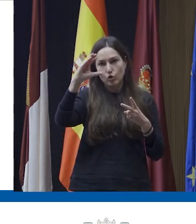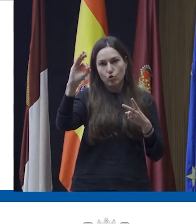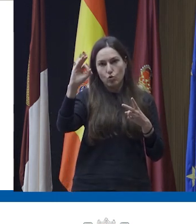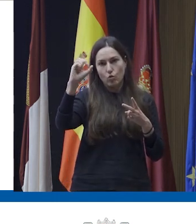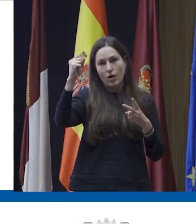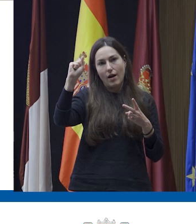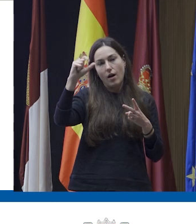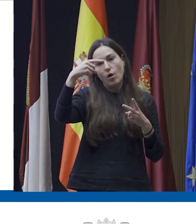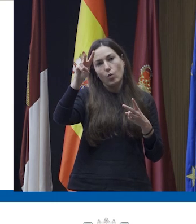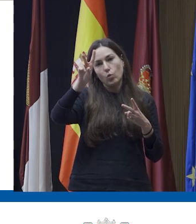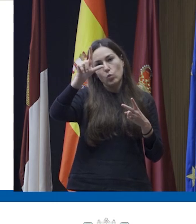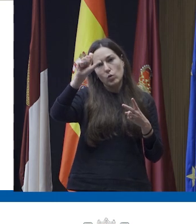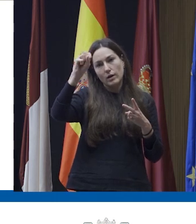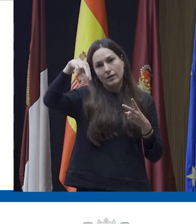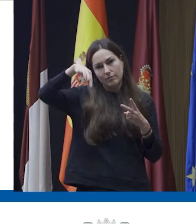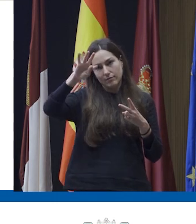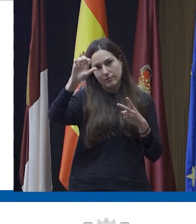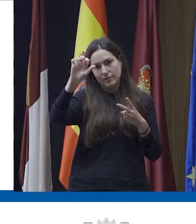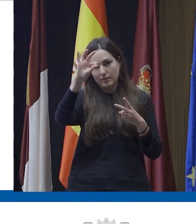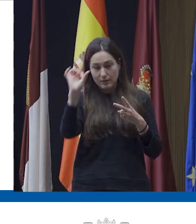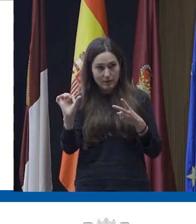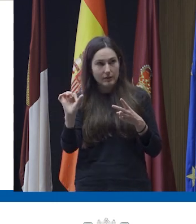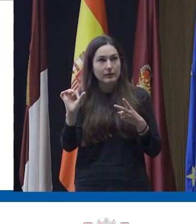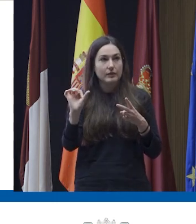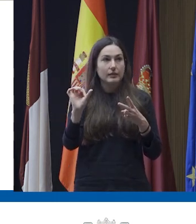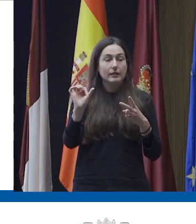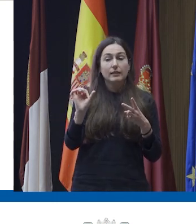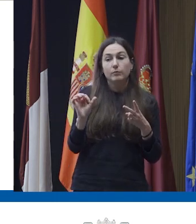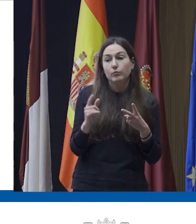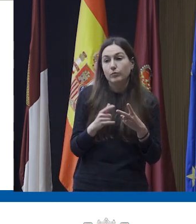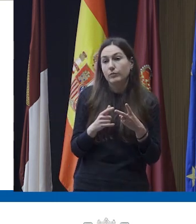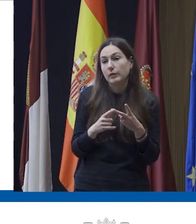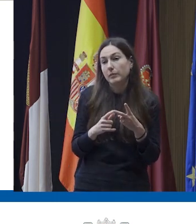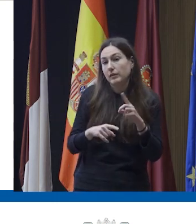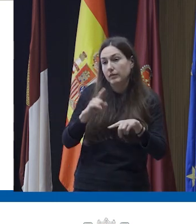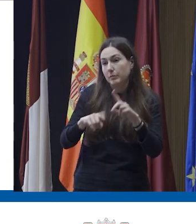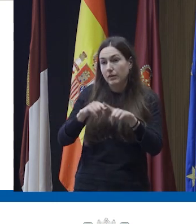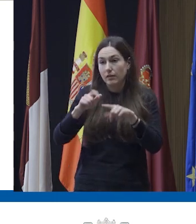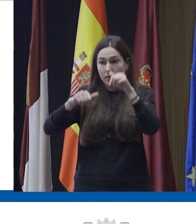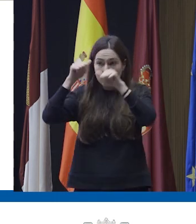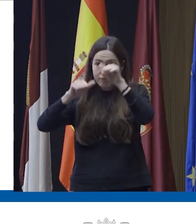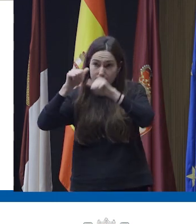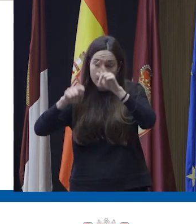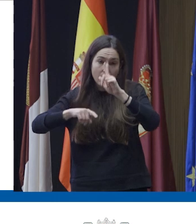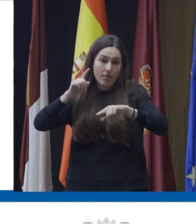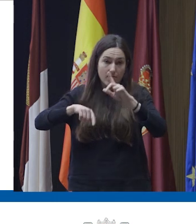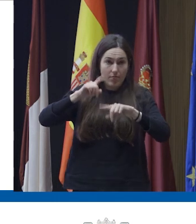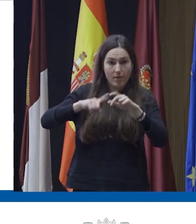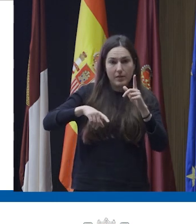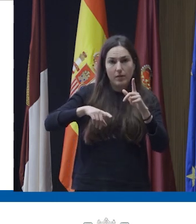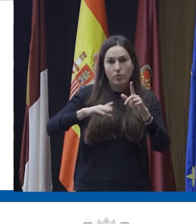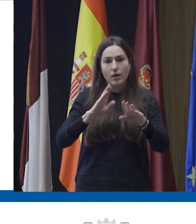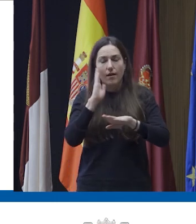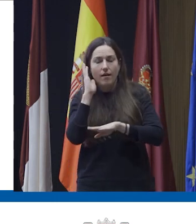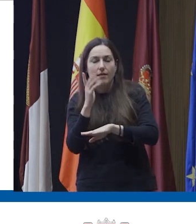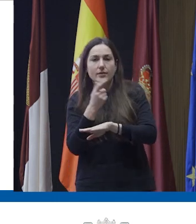Porque va a depender de si la cirugía es más invasiva o no, pues el uso del abordaje anestésico, pues sobre todo con anestesias locales,